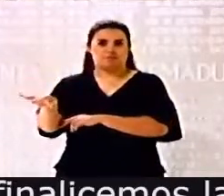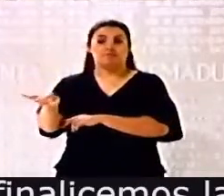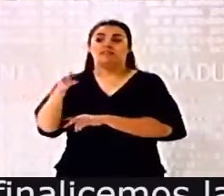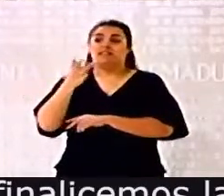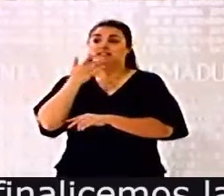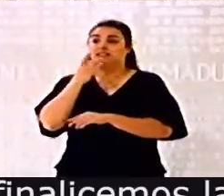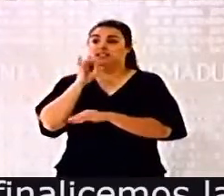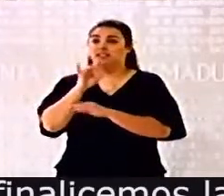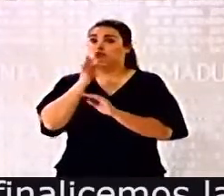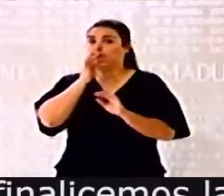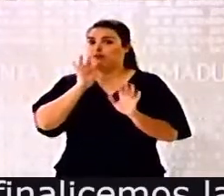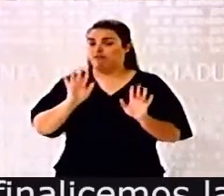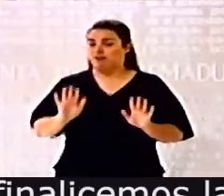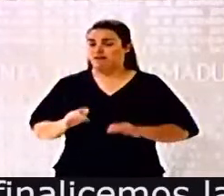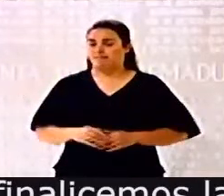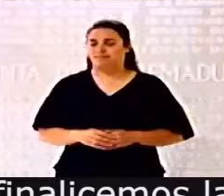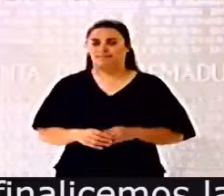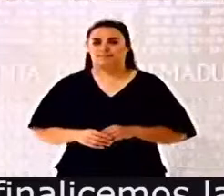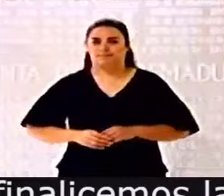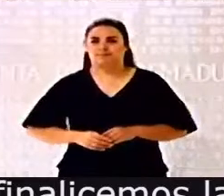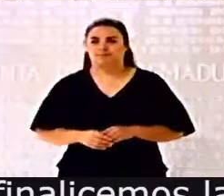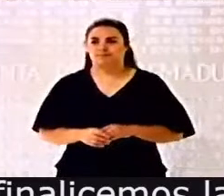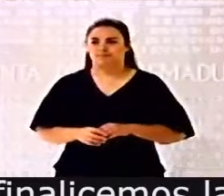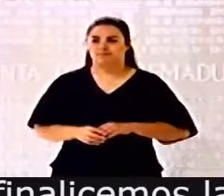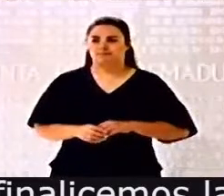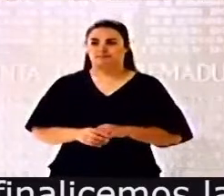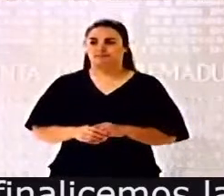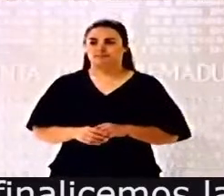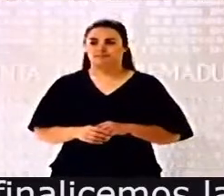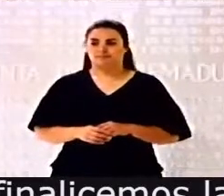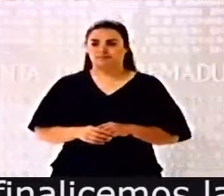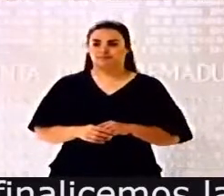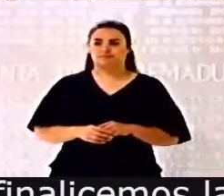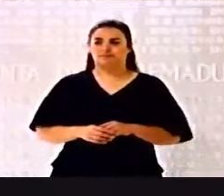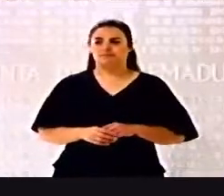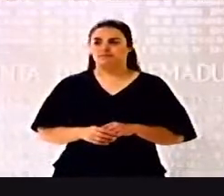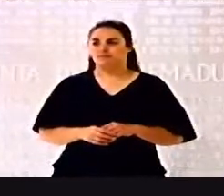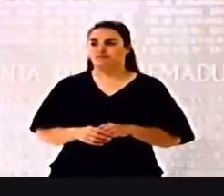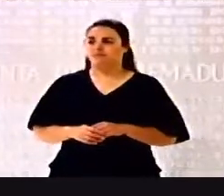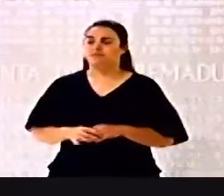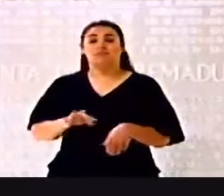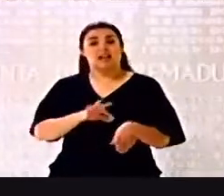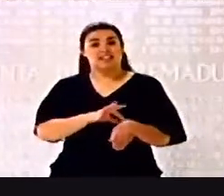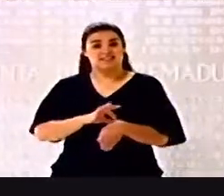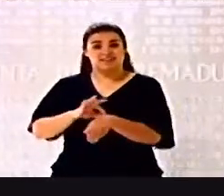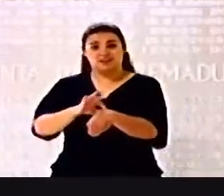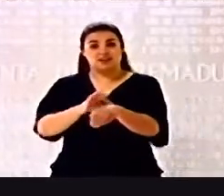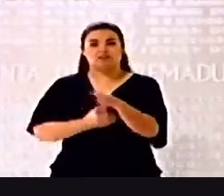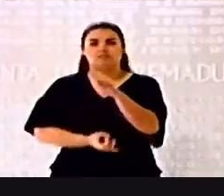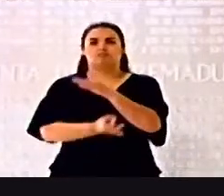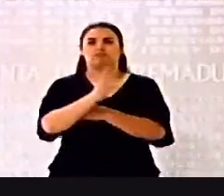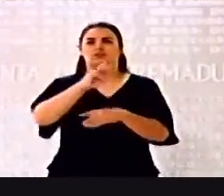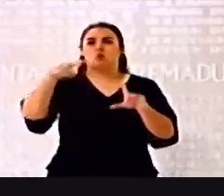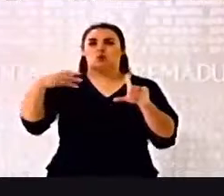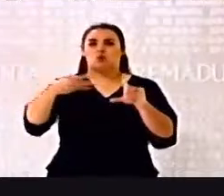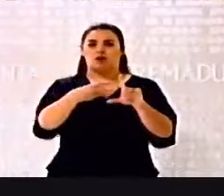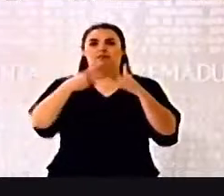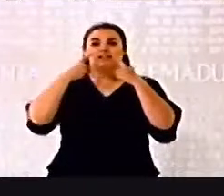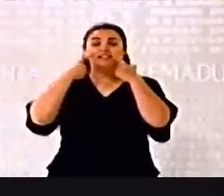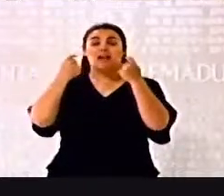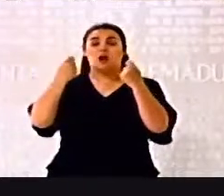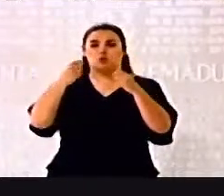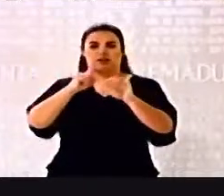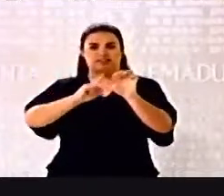lo han recibido ya. Las guías se van a colgar en la página web Salud